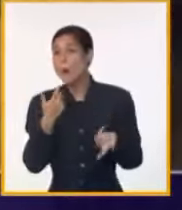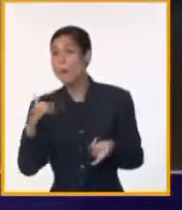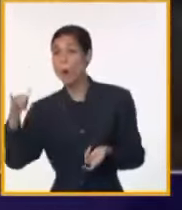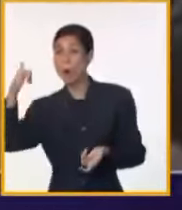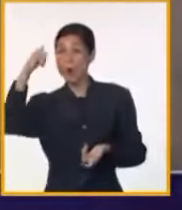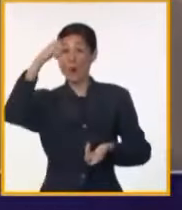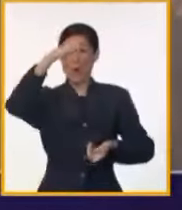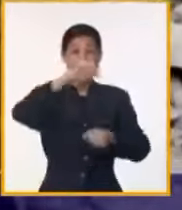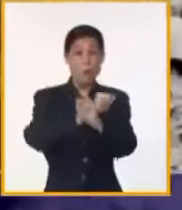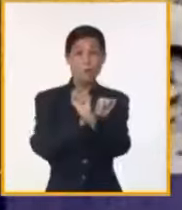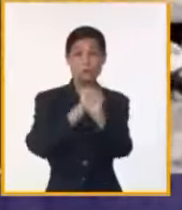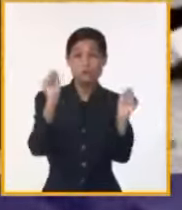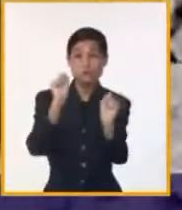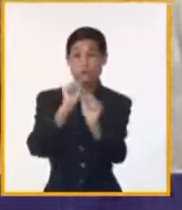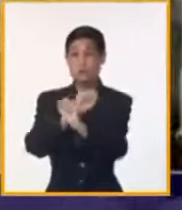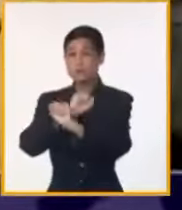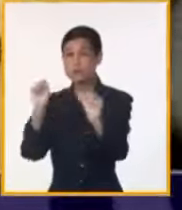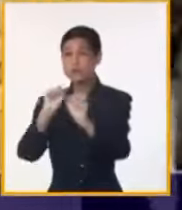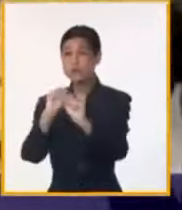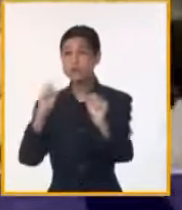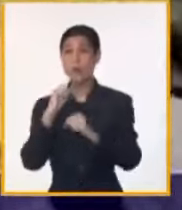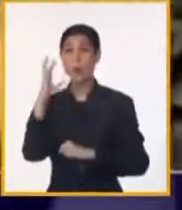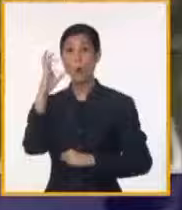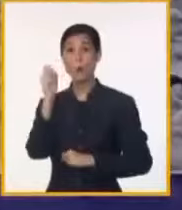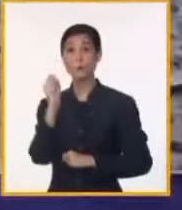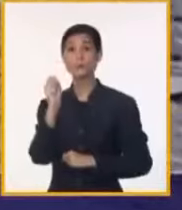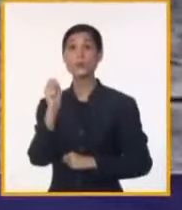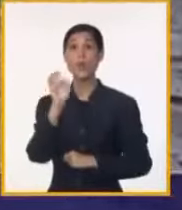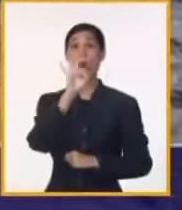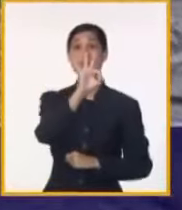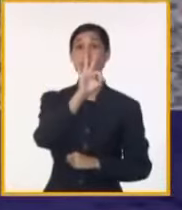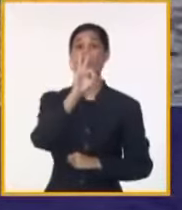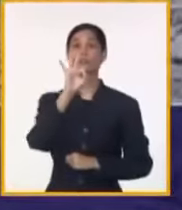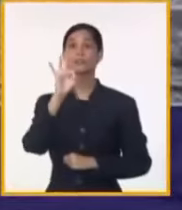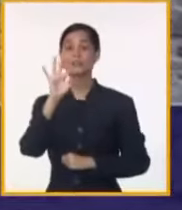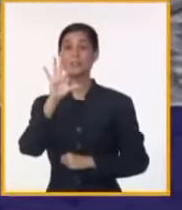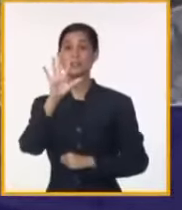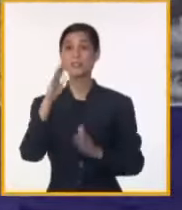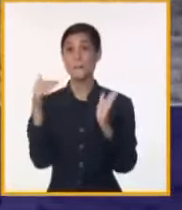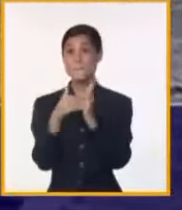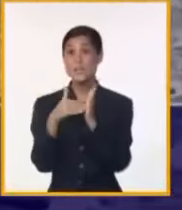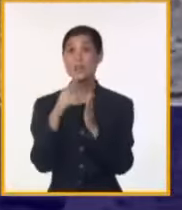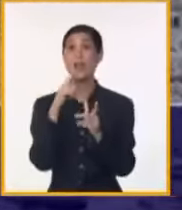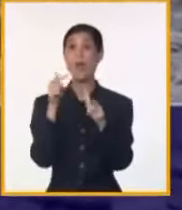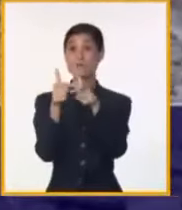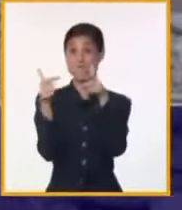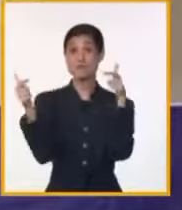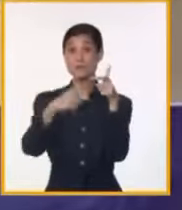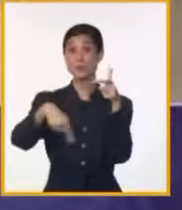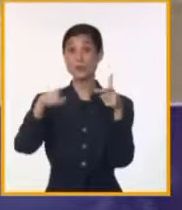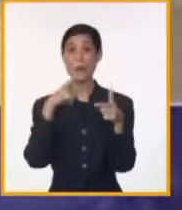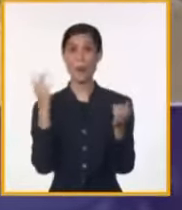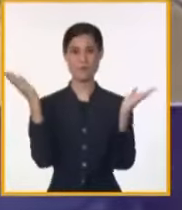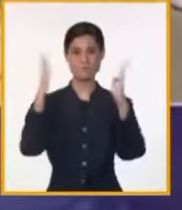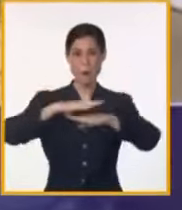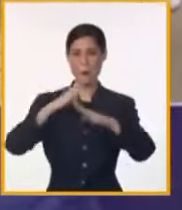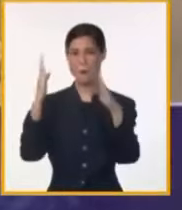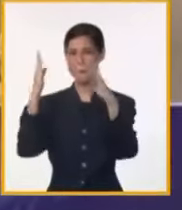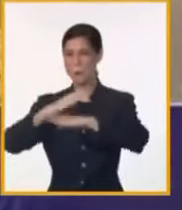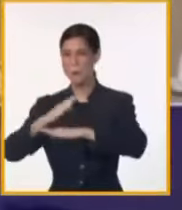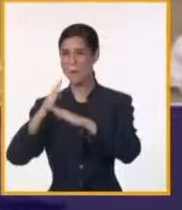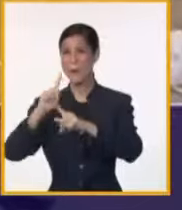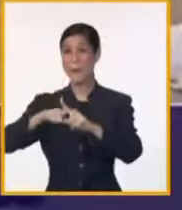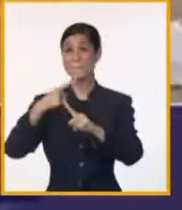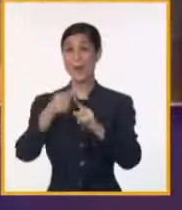Israel ha lanzado según la ONU 85000 toneladas de explosivos en gaza 80,000 viviendas arrasadas y alrededor de 42,000